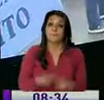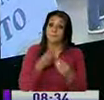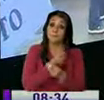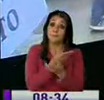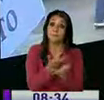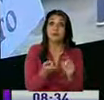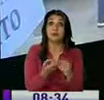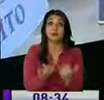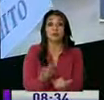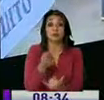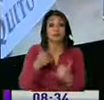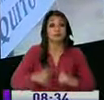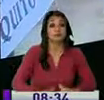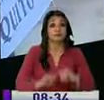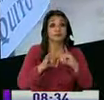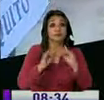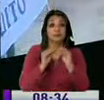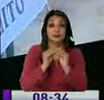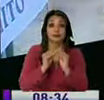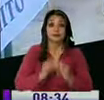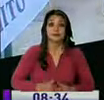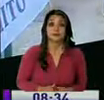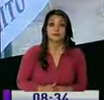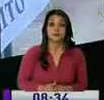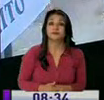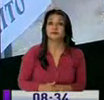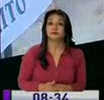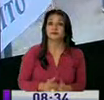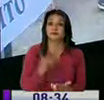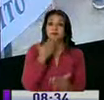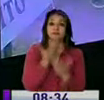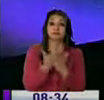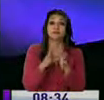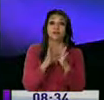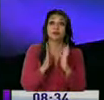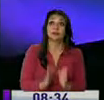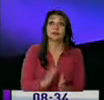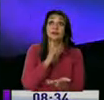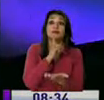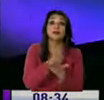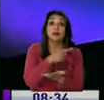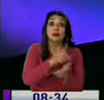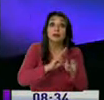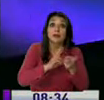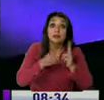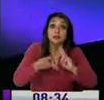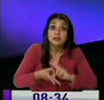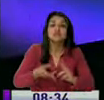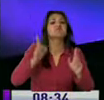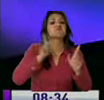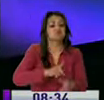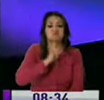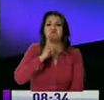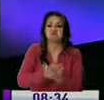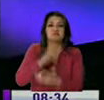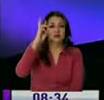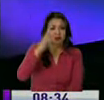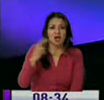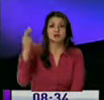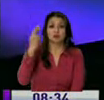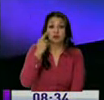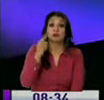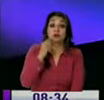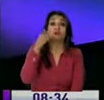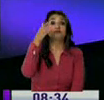hasta el momento, ustedes continúan con más en Estudios Centrales. Gracias, Sofía Vintimilla. Lo que dijo el vecino, absolutamente de acuerdo. Yo he ido algunas